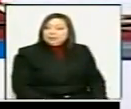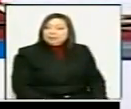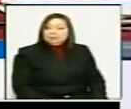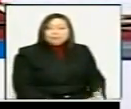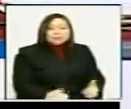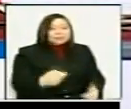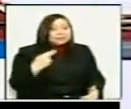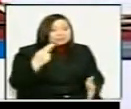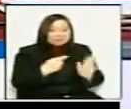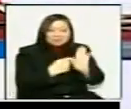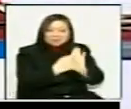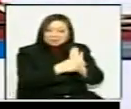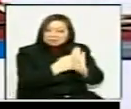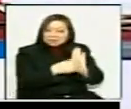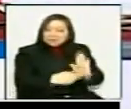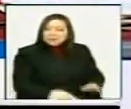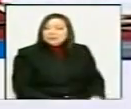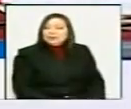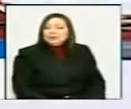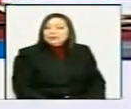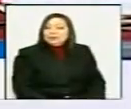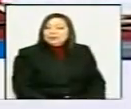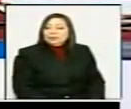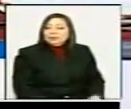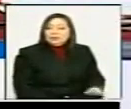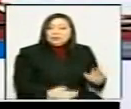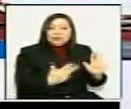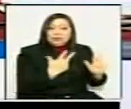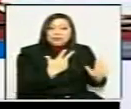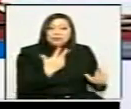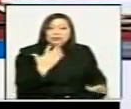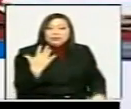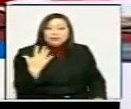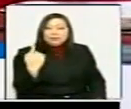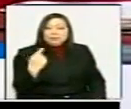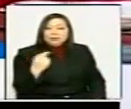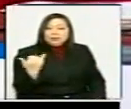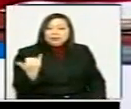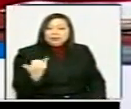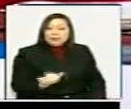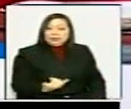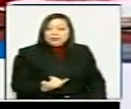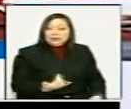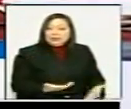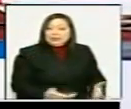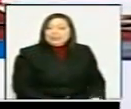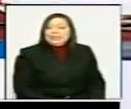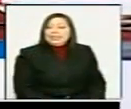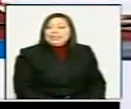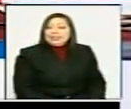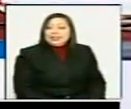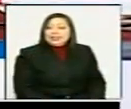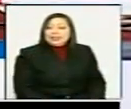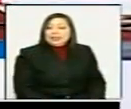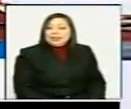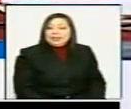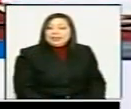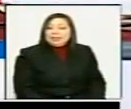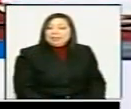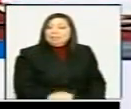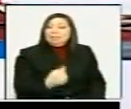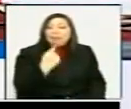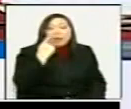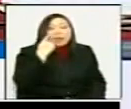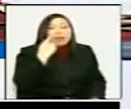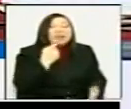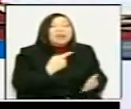razón. ¿Por qué de los 85 millones de soles los árbitros? Y vamos a ver